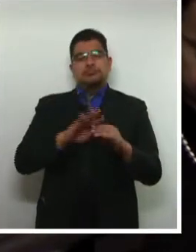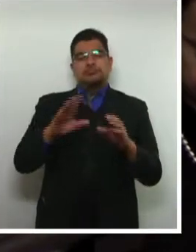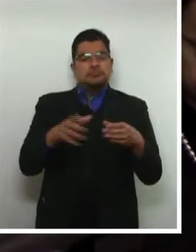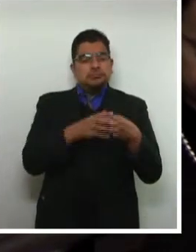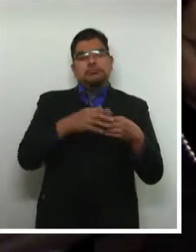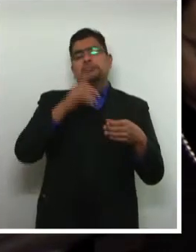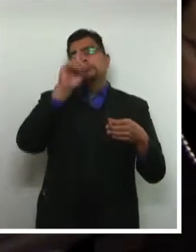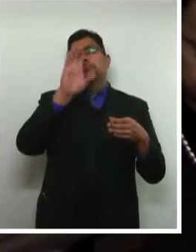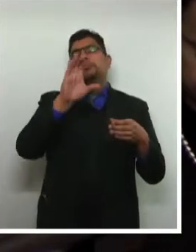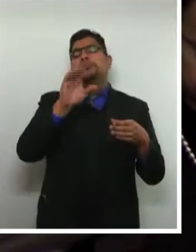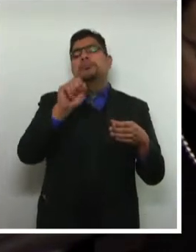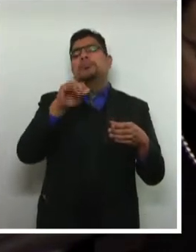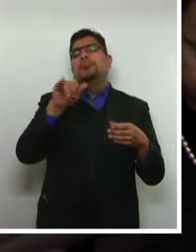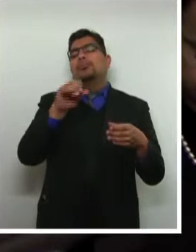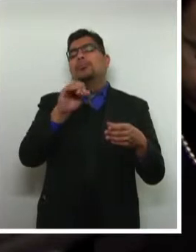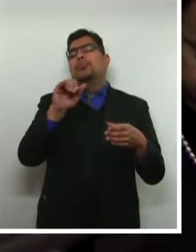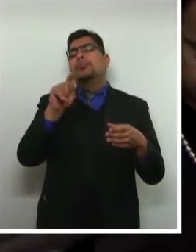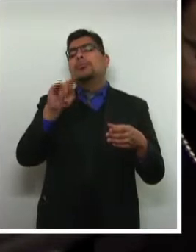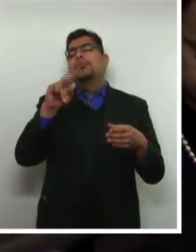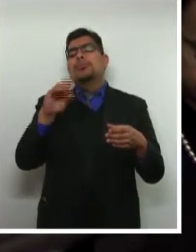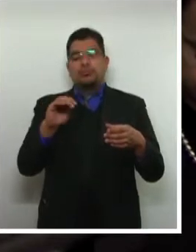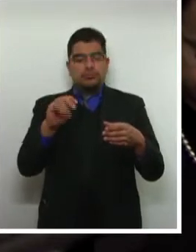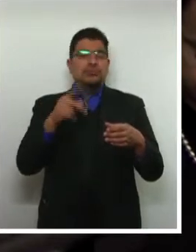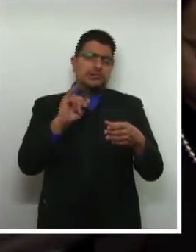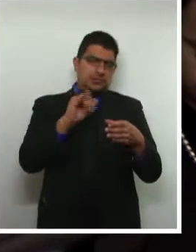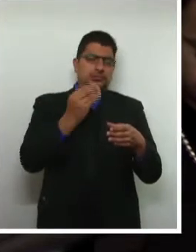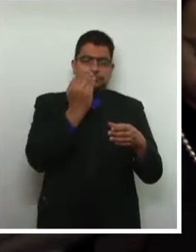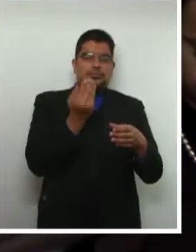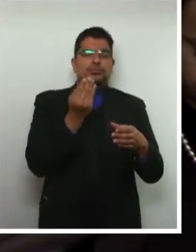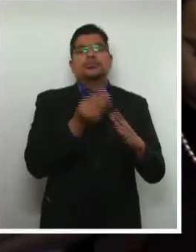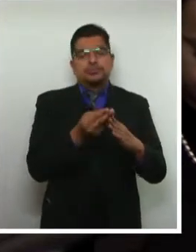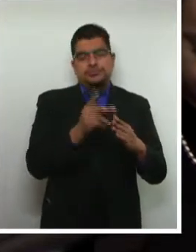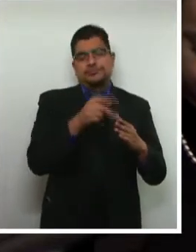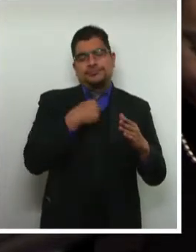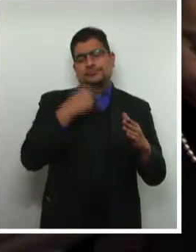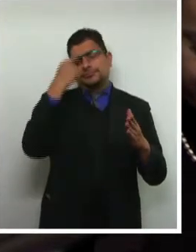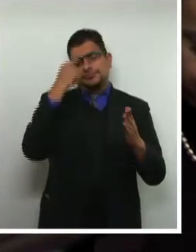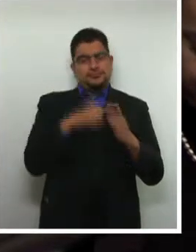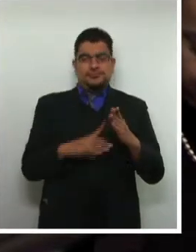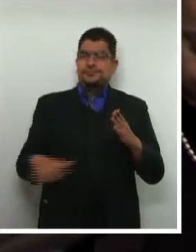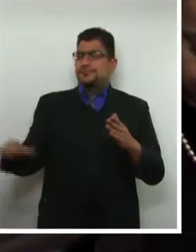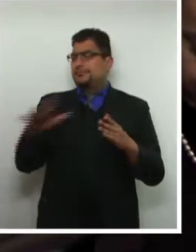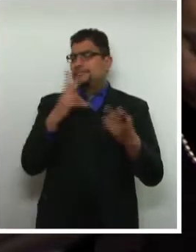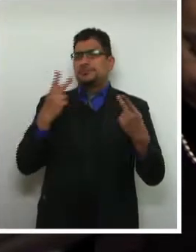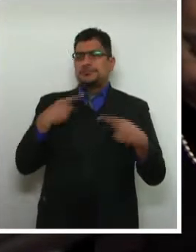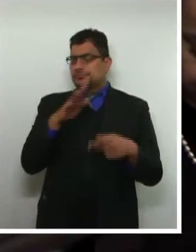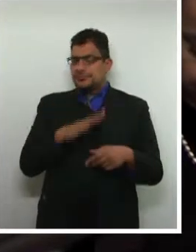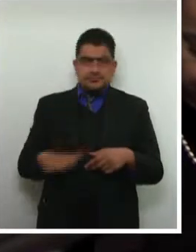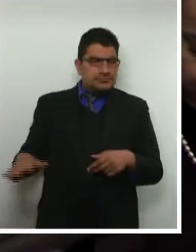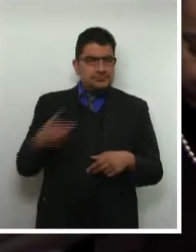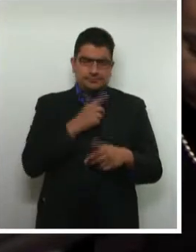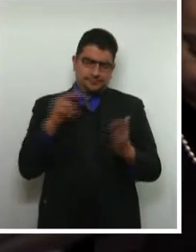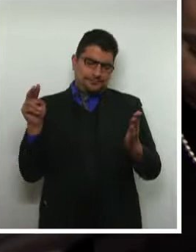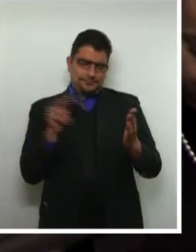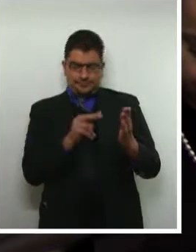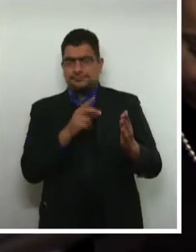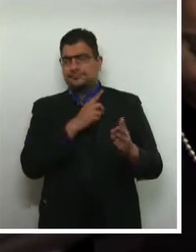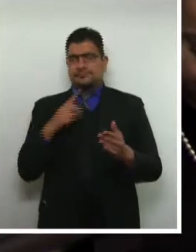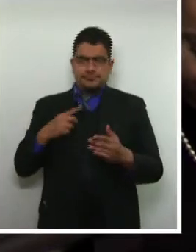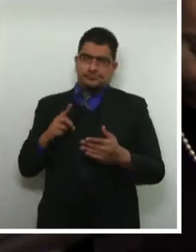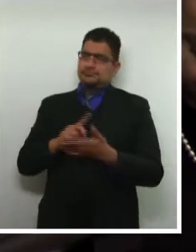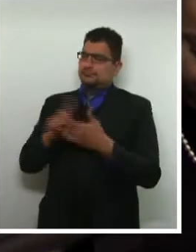sí, es consultivo y propositivo, pero yo creo que toda la ciudadanía debe conservar su